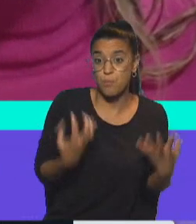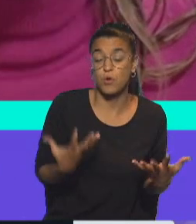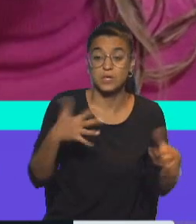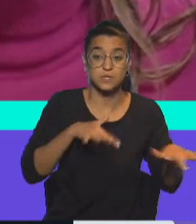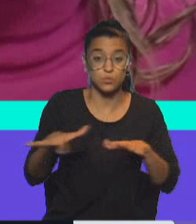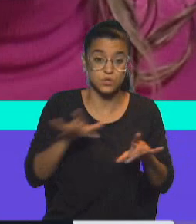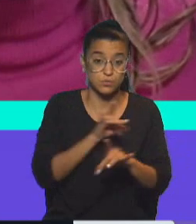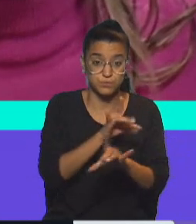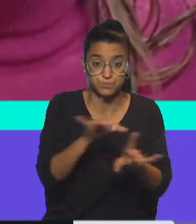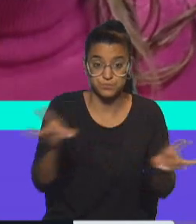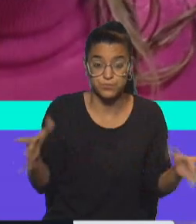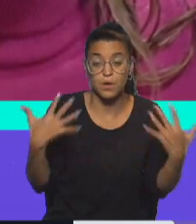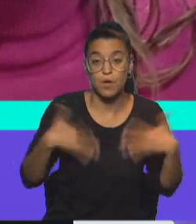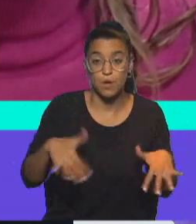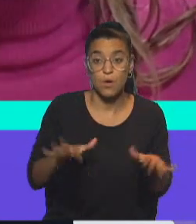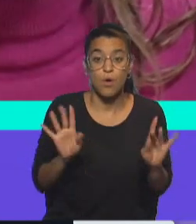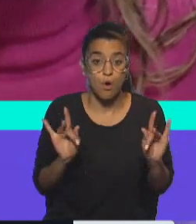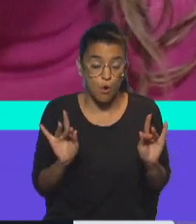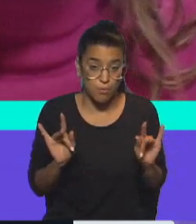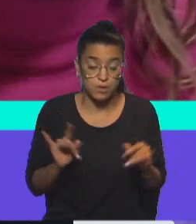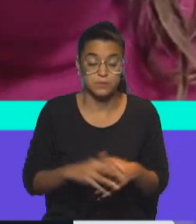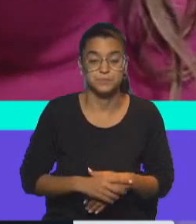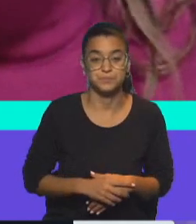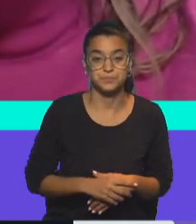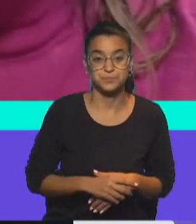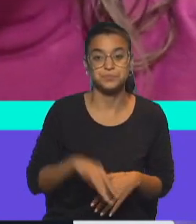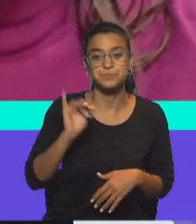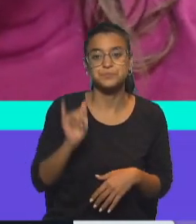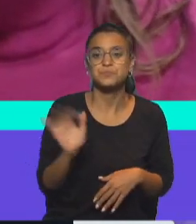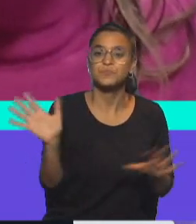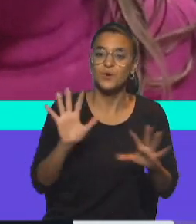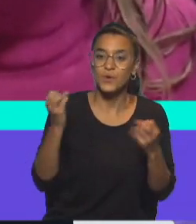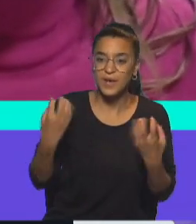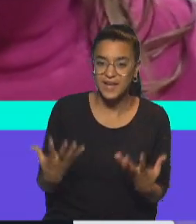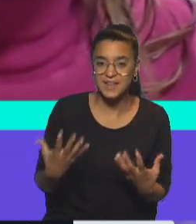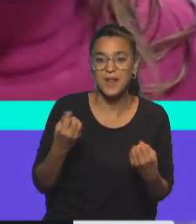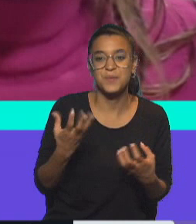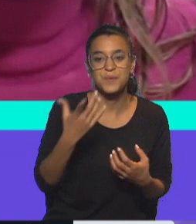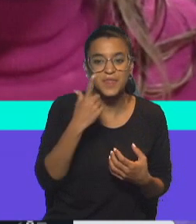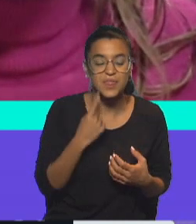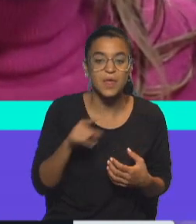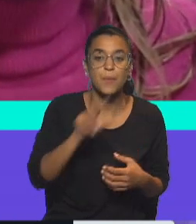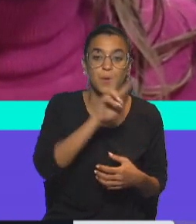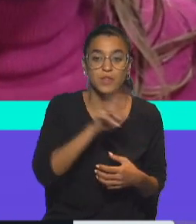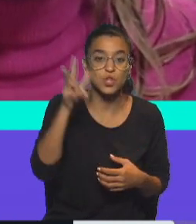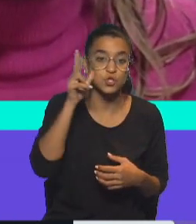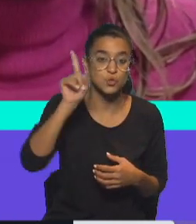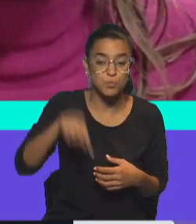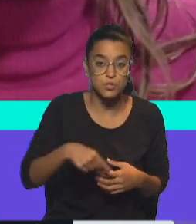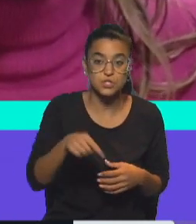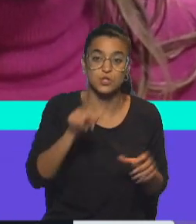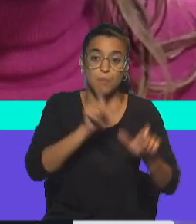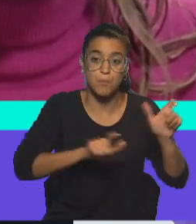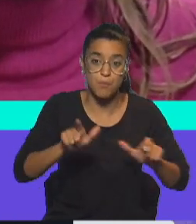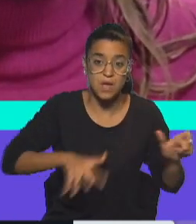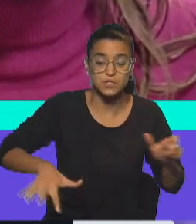situación epidemiológica más que preocupante, ¿no? Florencia, ¿qué tal? Buenos días. Tenemos 28% de la población